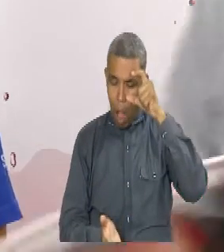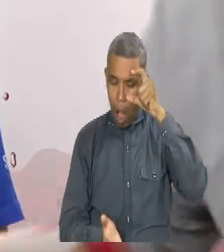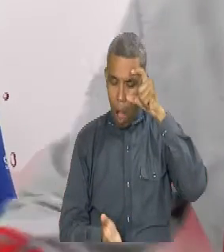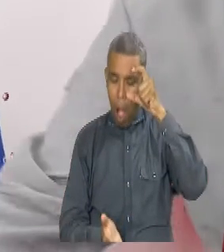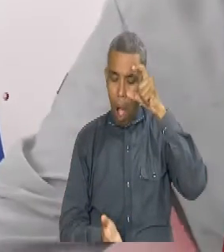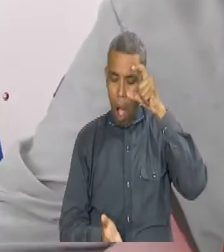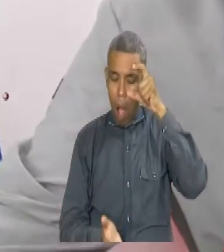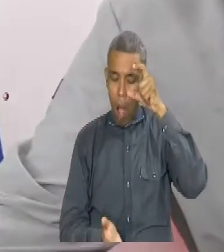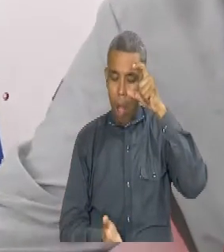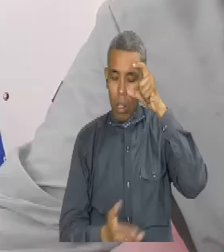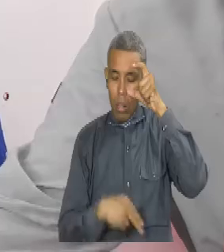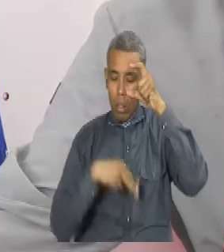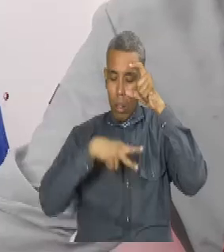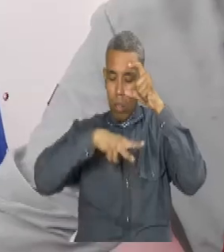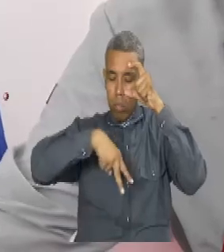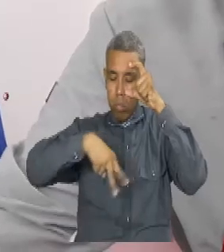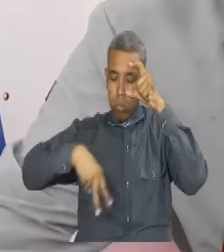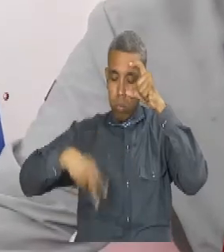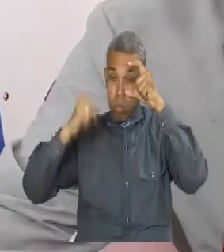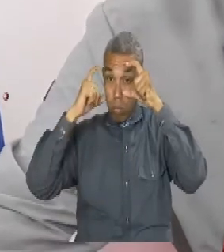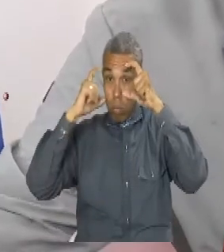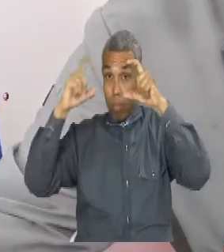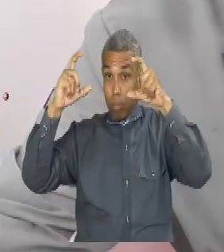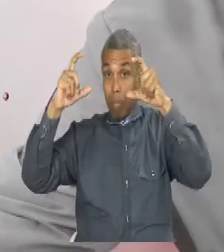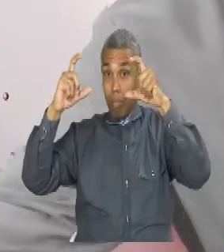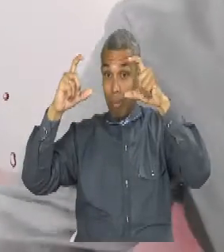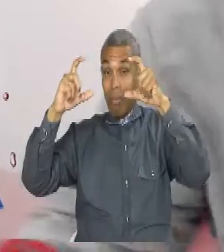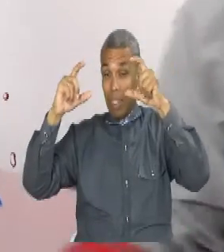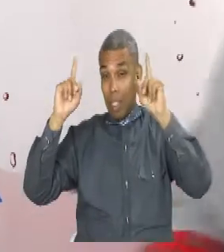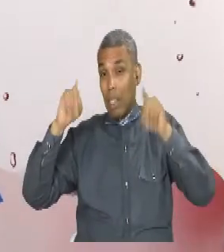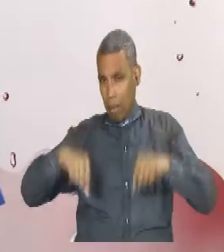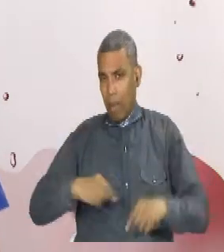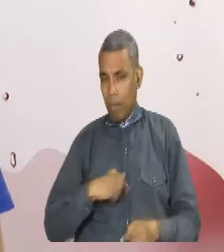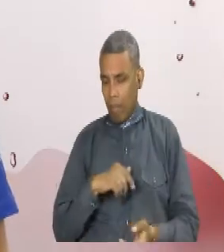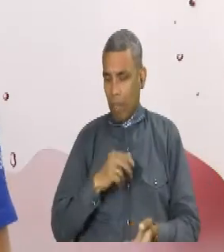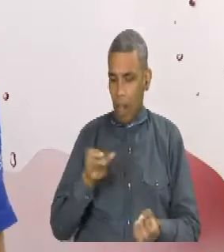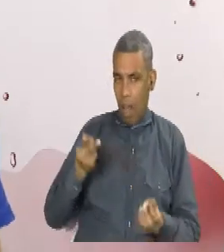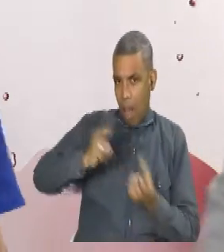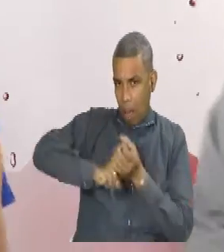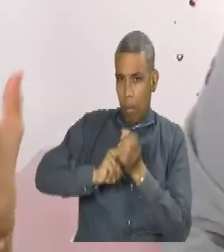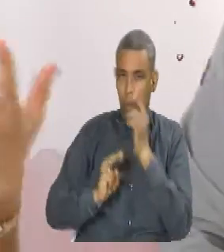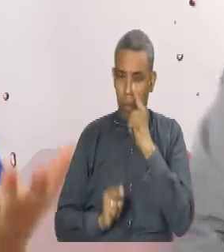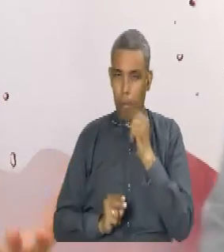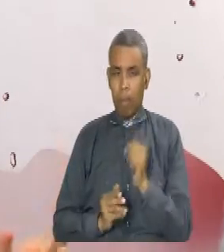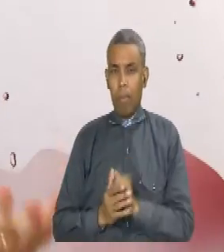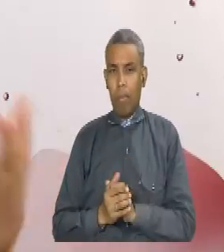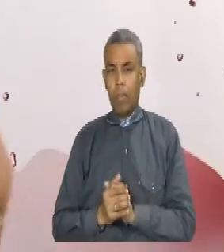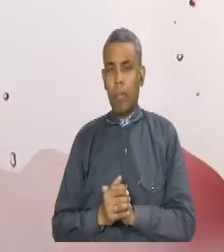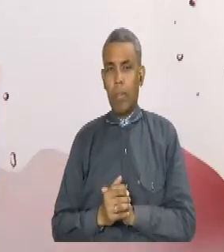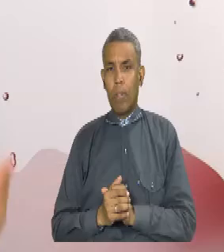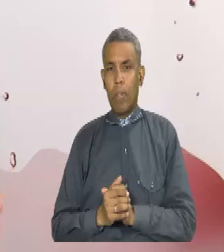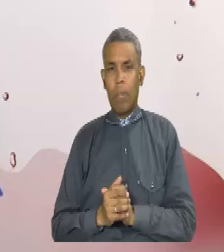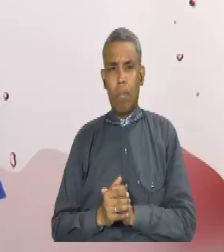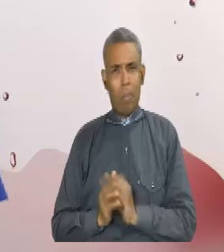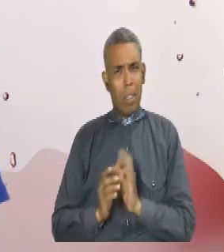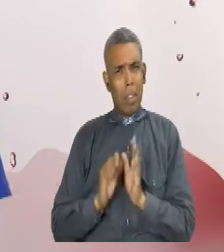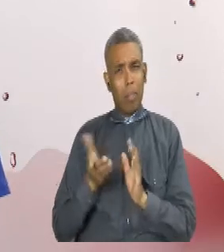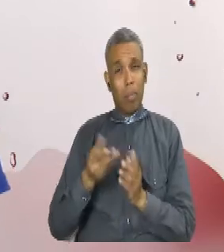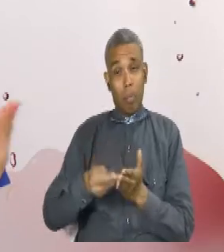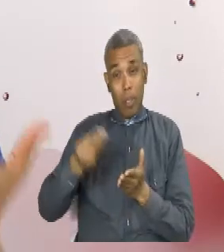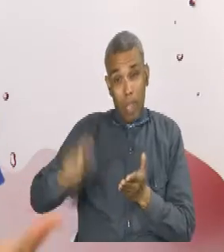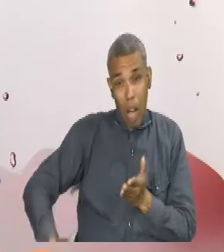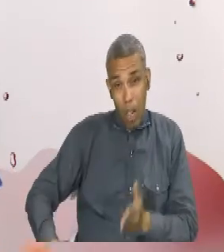tenemos combos super chéveres. La idea es que este tipo de productos que son de excelente calidad sean asequibles, sean para todos a un